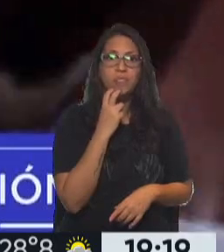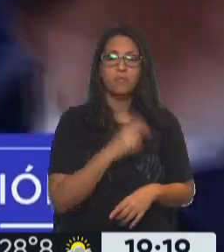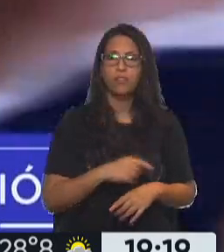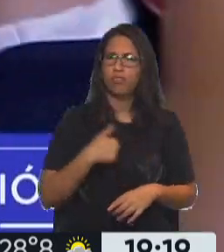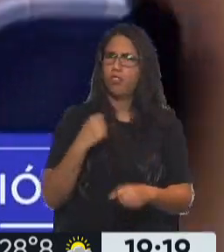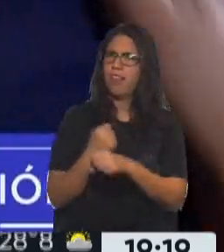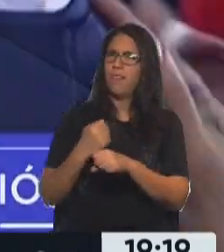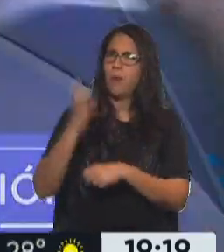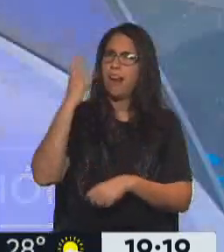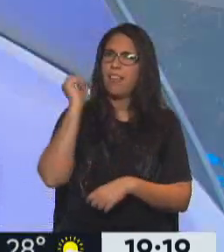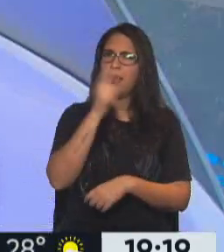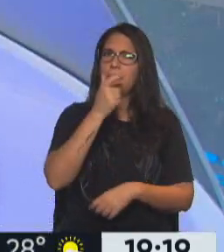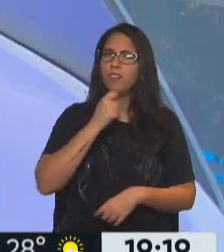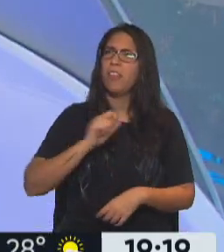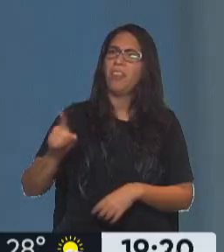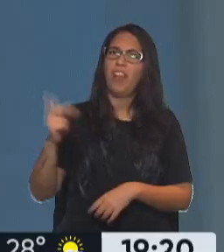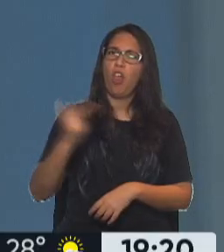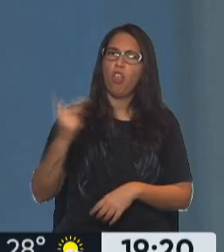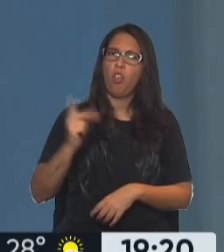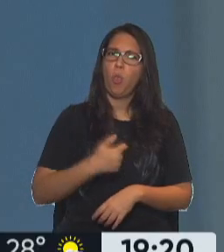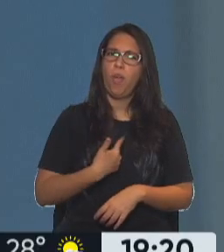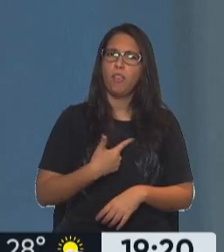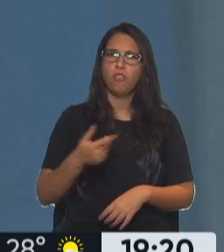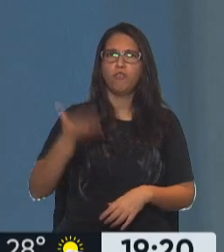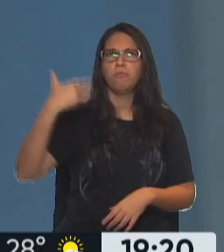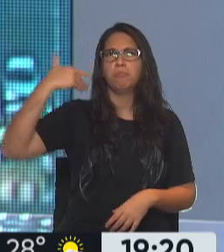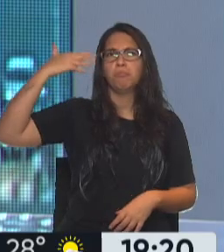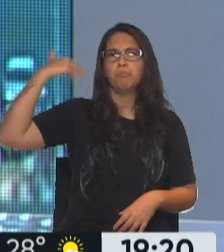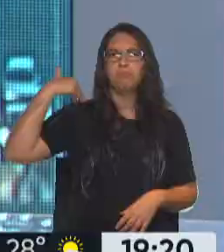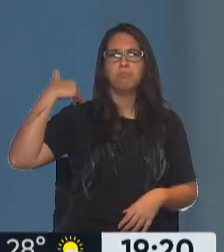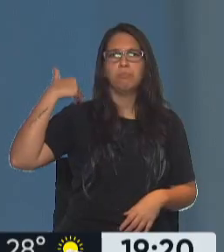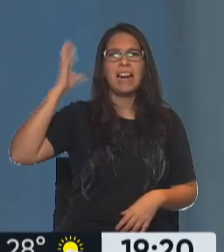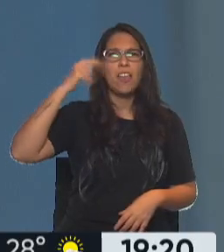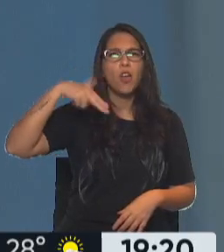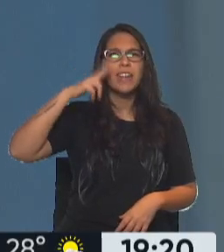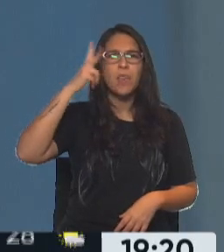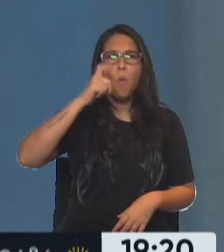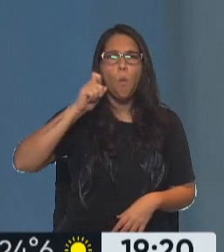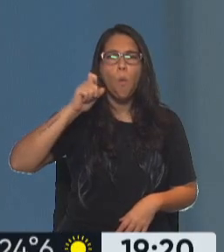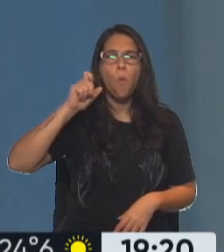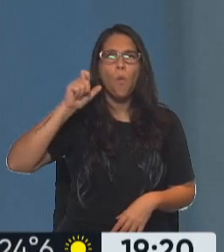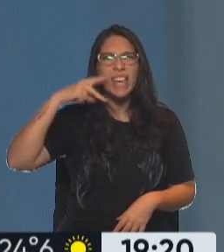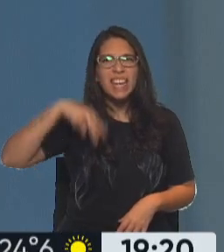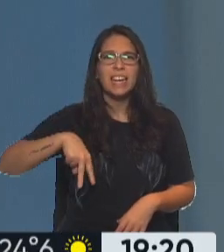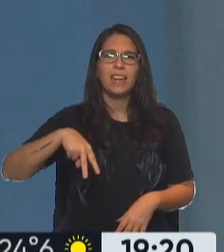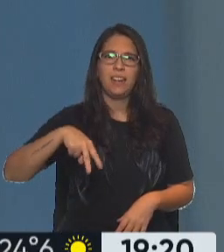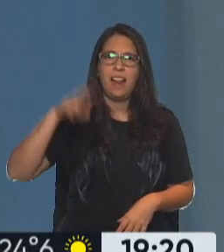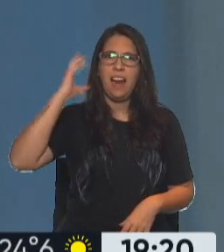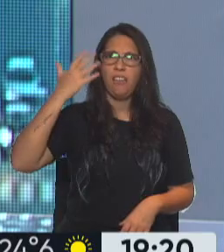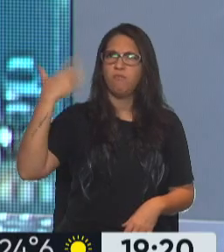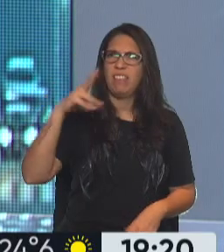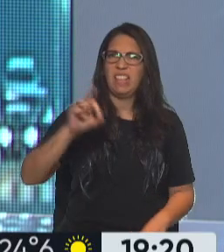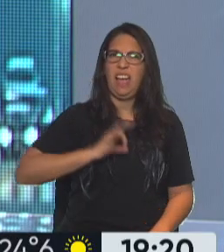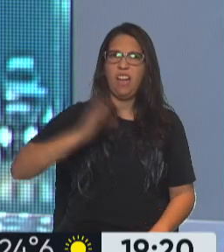una radio mendocina que era de ellos. ¿También trabajaste? ¿La radio Newell? No. Claro, yo trabajé en Newell hace 30 y pico de años.